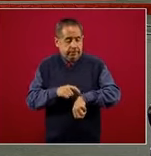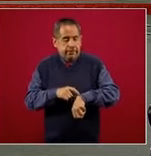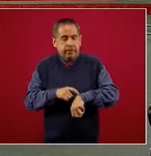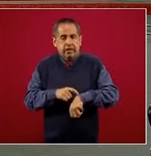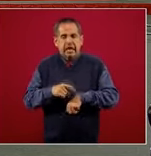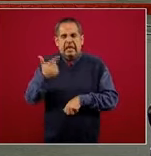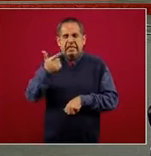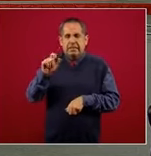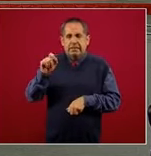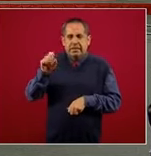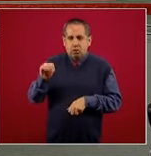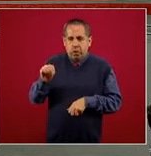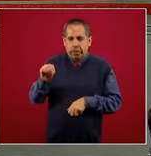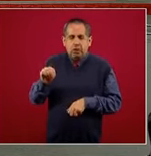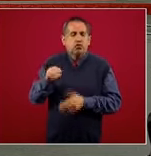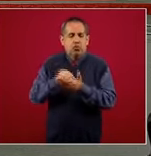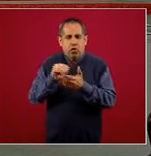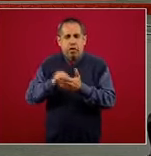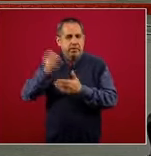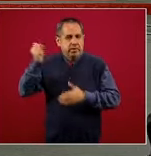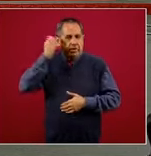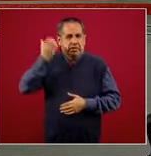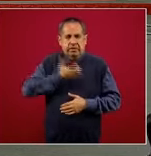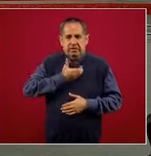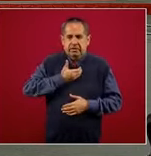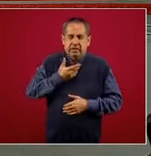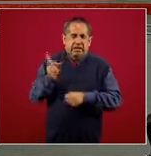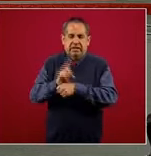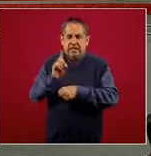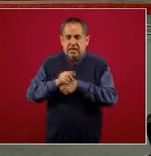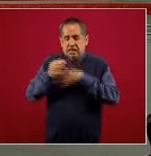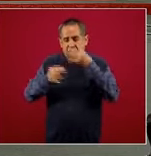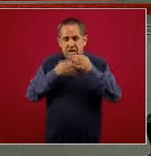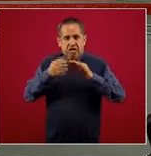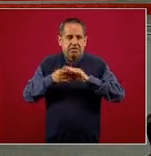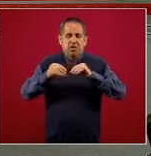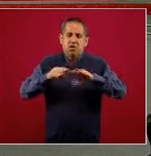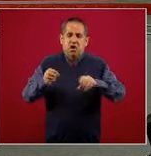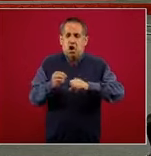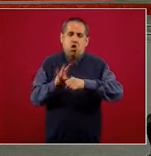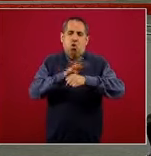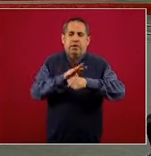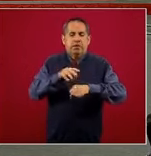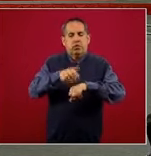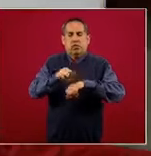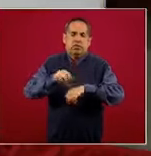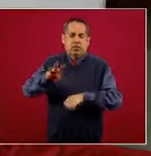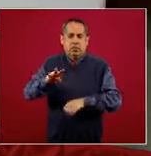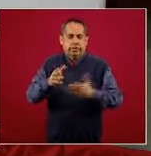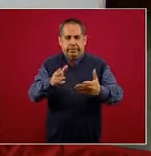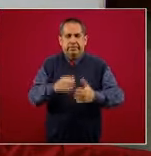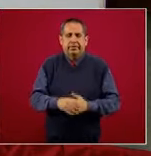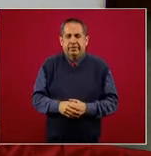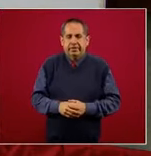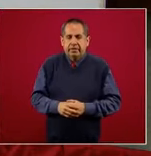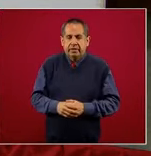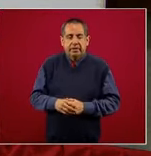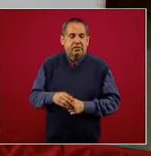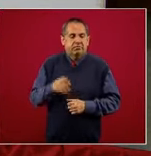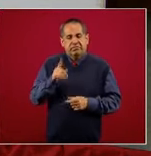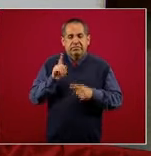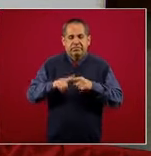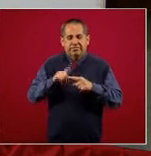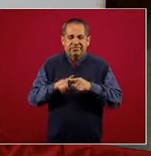19:29. Seguimos aquí en el Palacio Nacional en la conferencia de prensa diaria sobre COVID-19, la epidemia causada por el